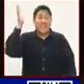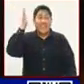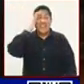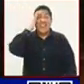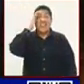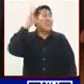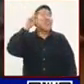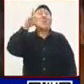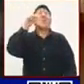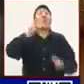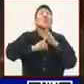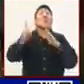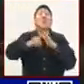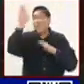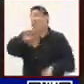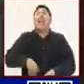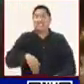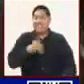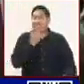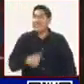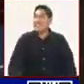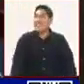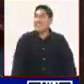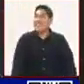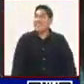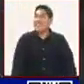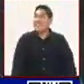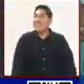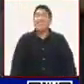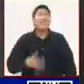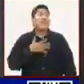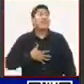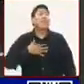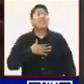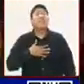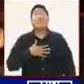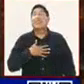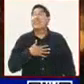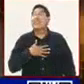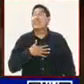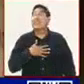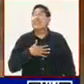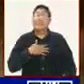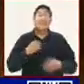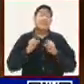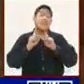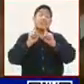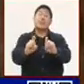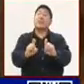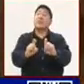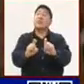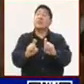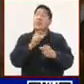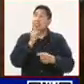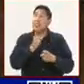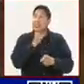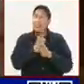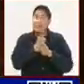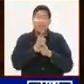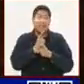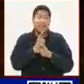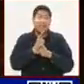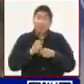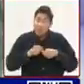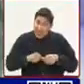No se hagan pepa, soy su antiguo, vengan por acá. Por favor, Héctor, si les podrías consultar precisamente si ellos